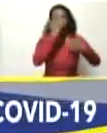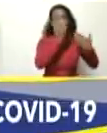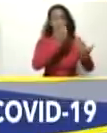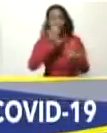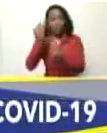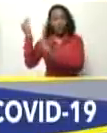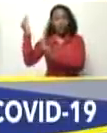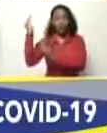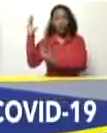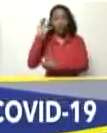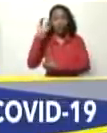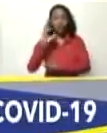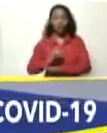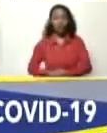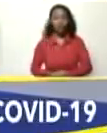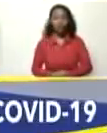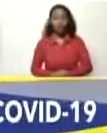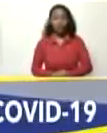Adelante, Caracas.